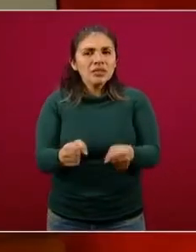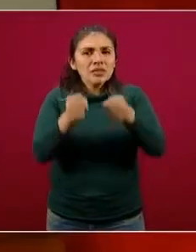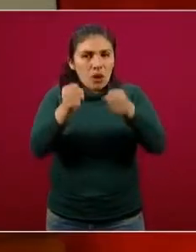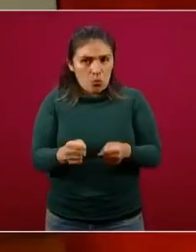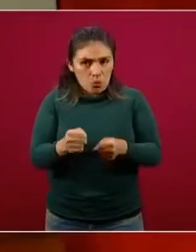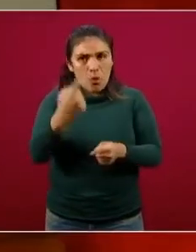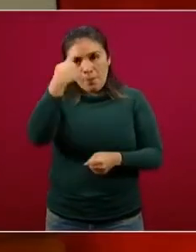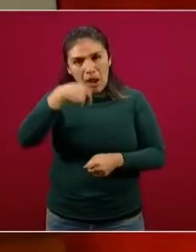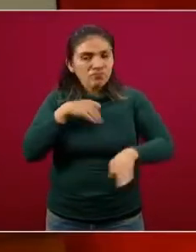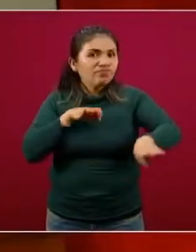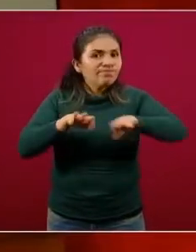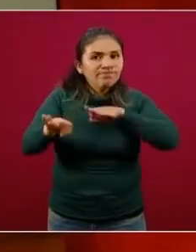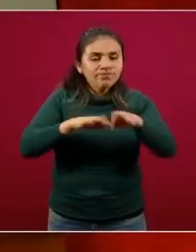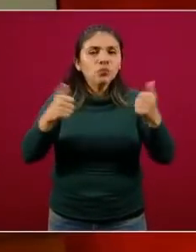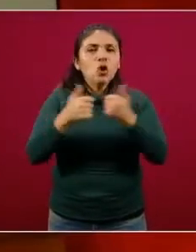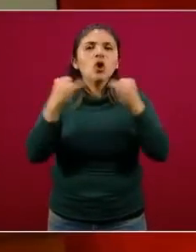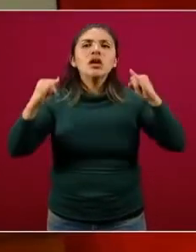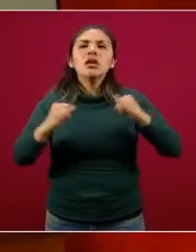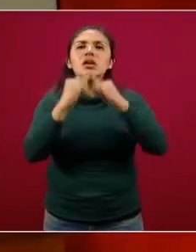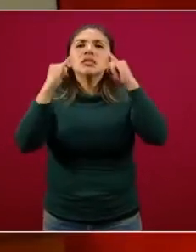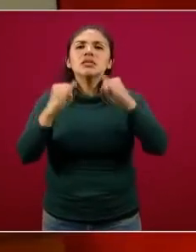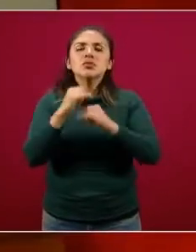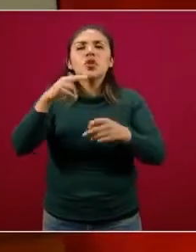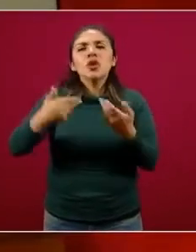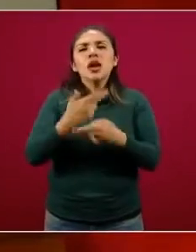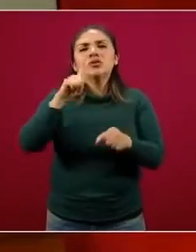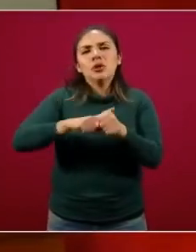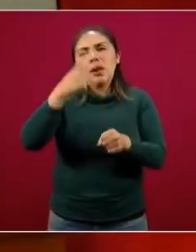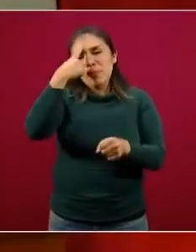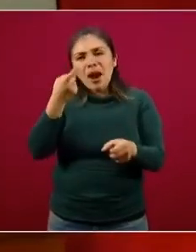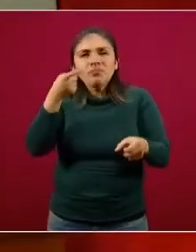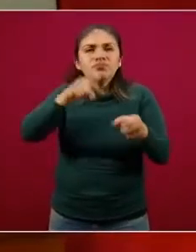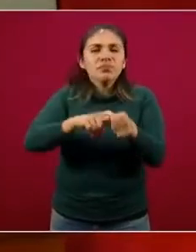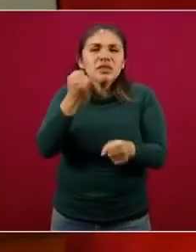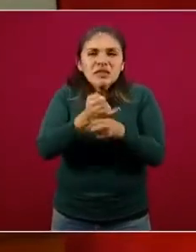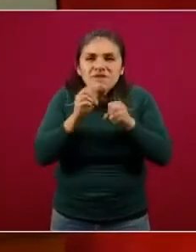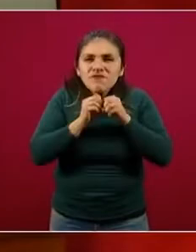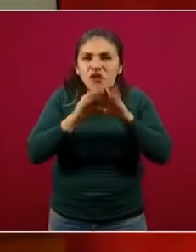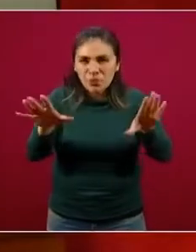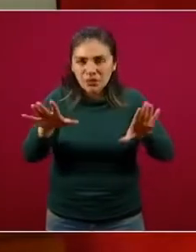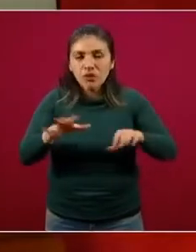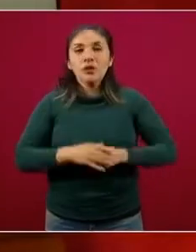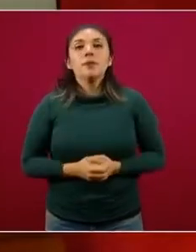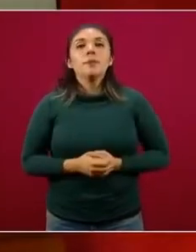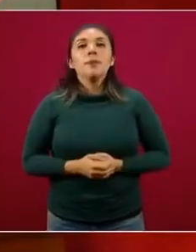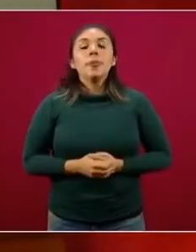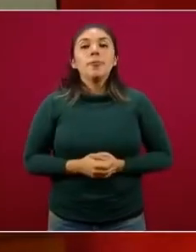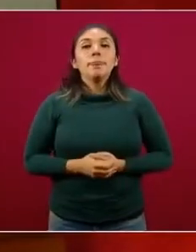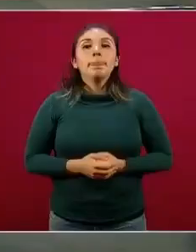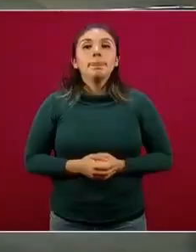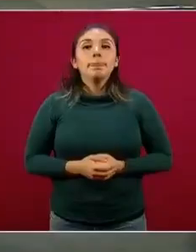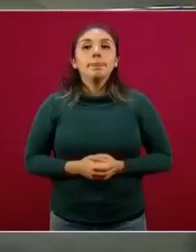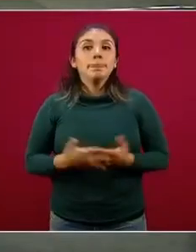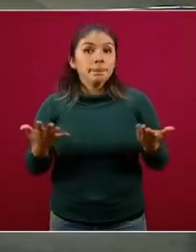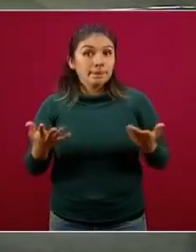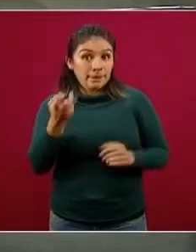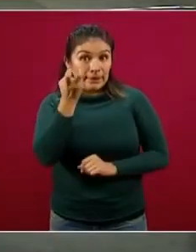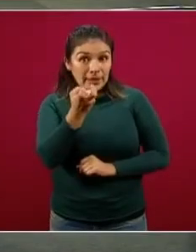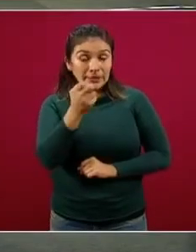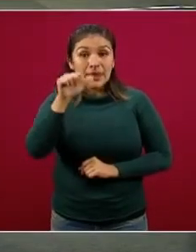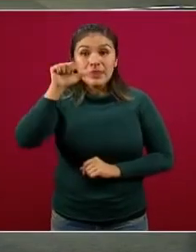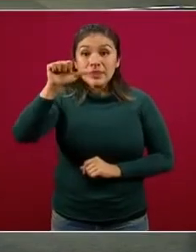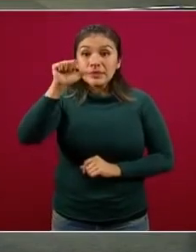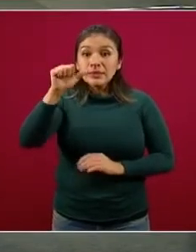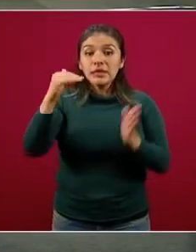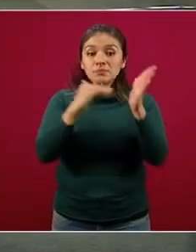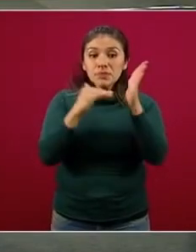el que trabajamos con el Instituto Nacional de Acceso a la Información Pública. Y de estos